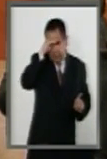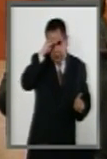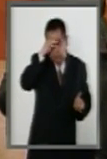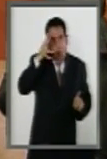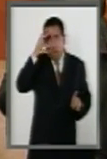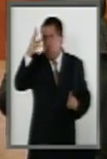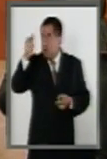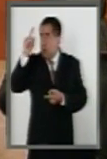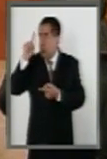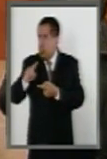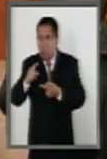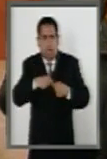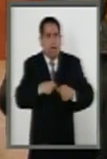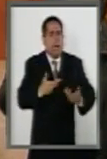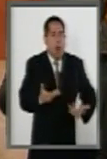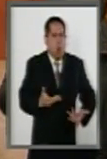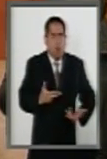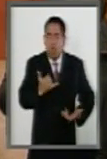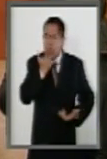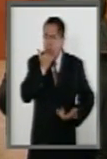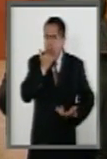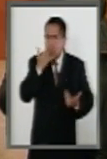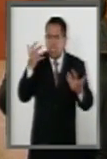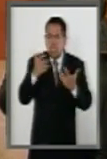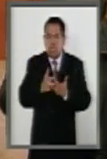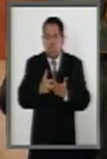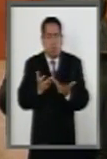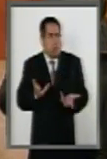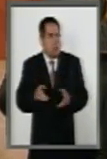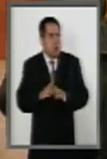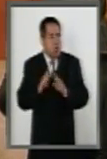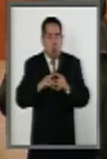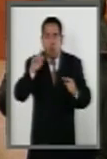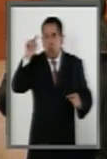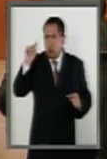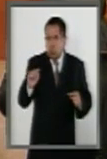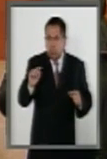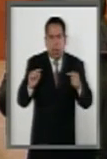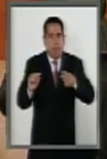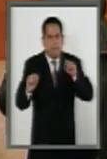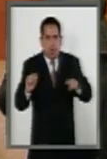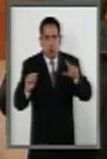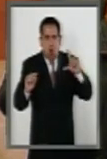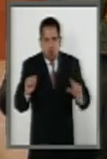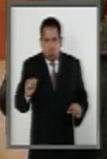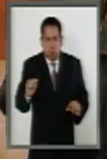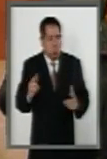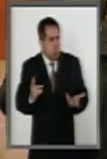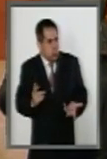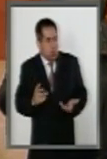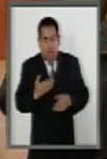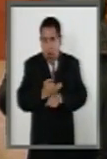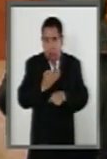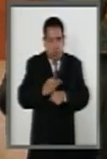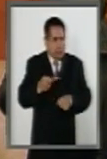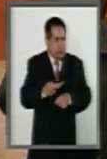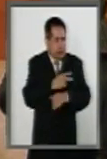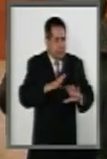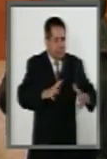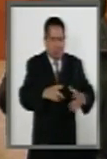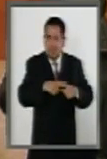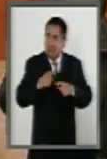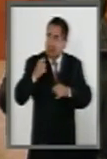pasaría y que estaba pasando justo en el momento de aprobar la reforma energética, que está pasando con